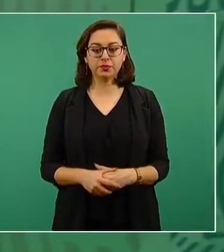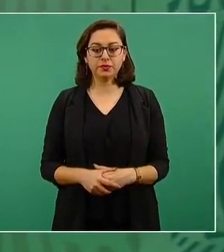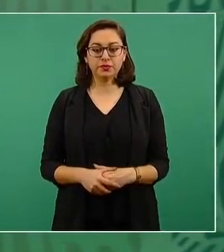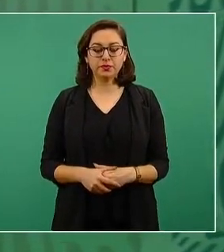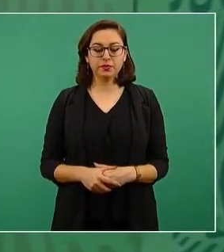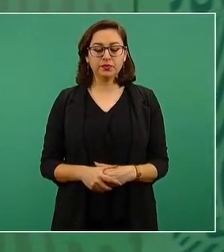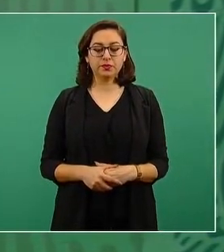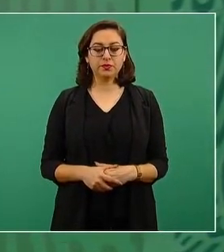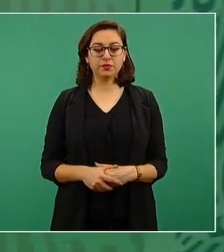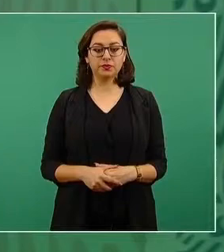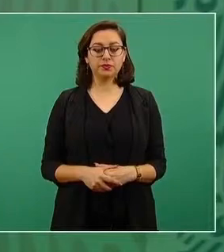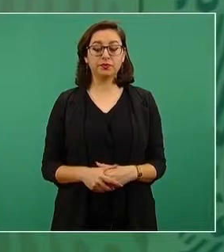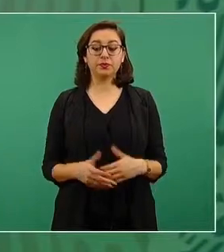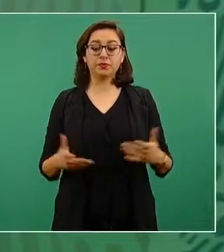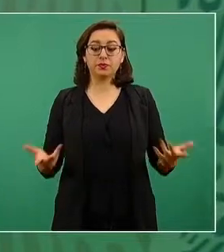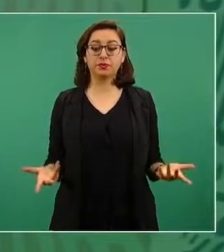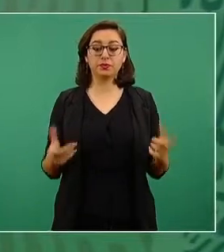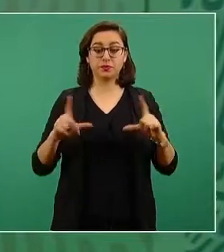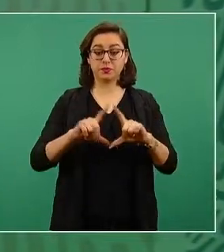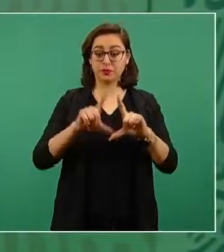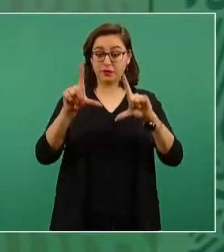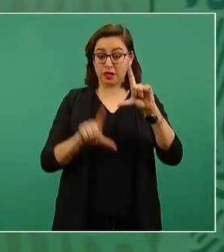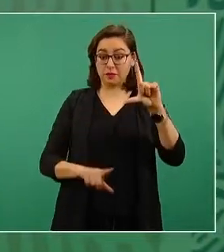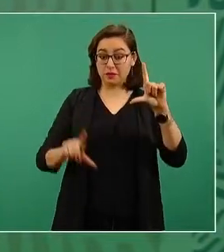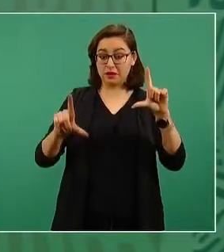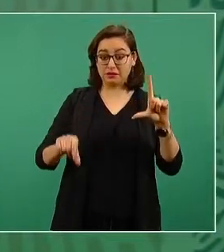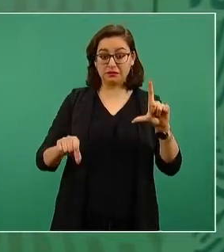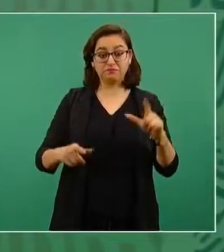desgraciadamente, millones de mexicanos, hombres y mujeres,